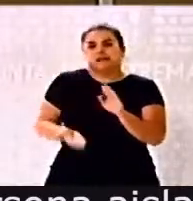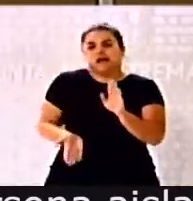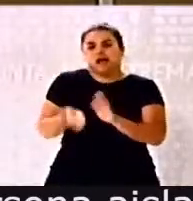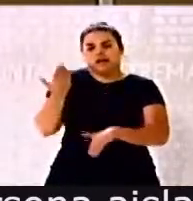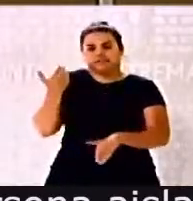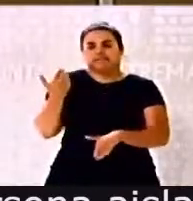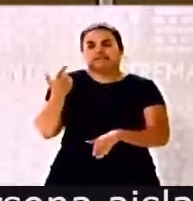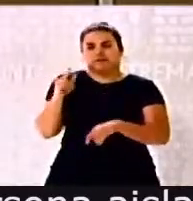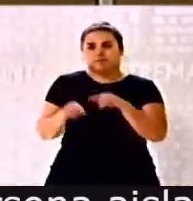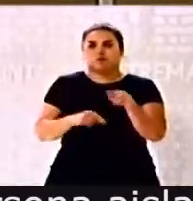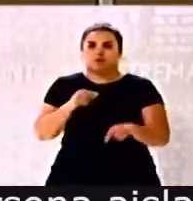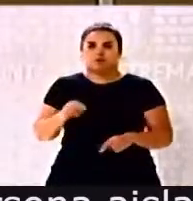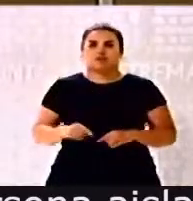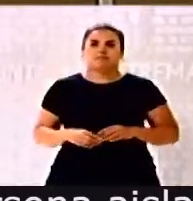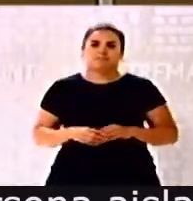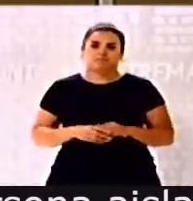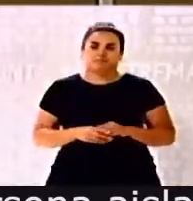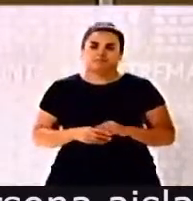alta epidemiológica.